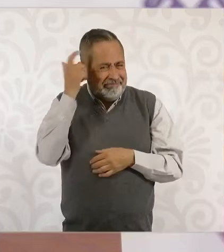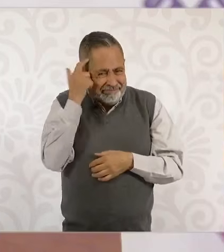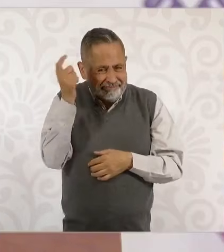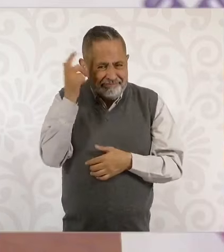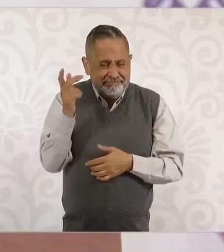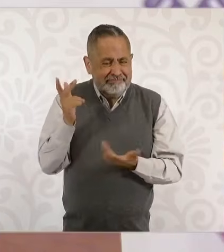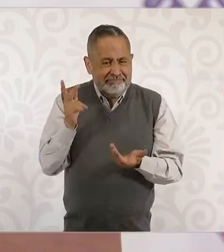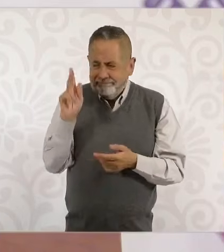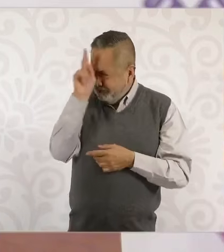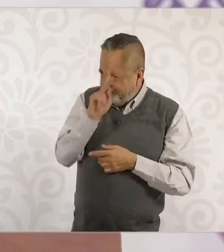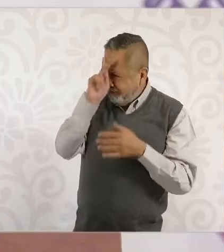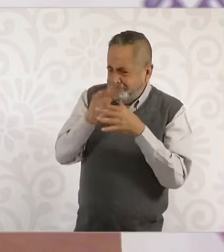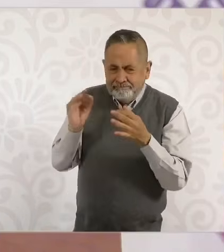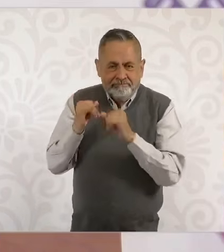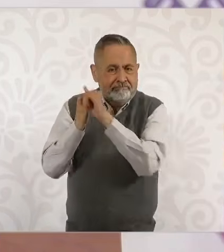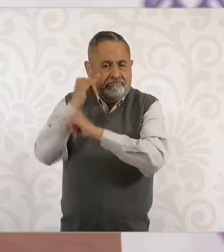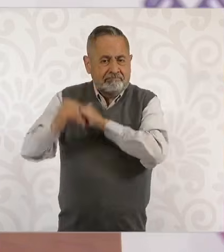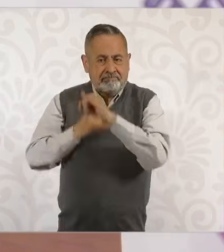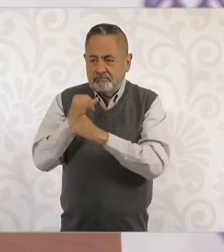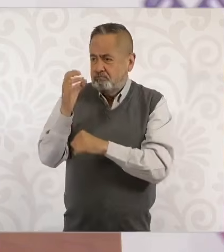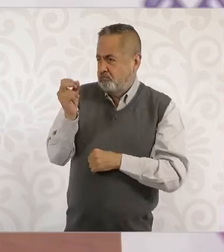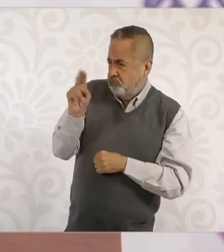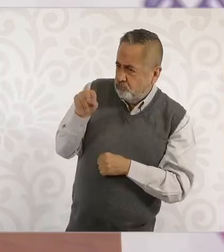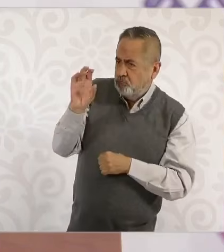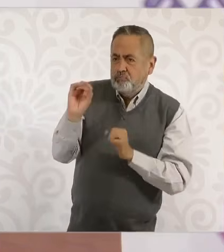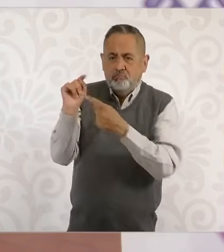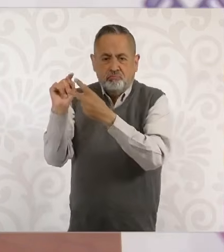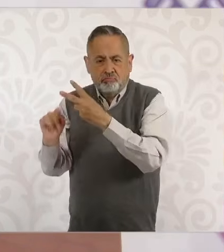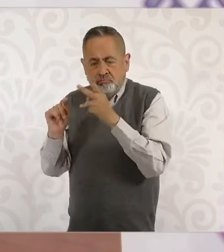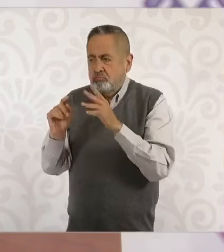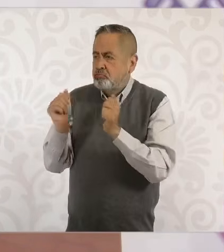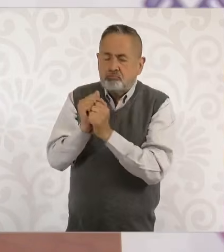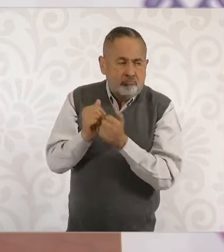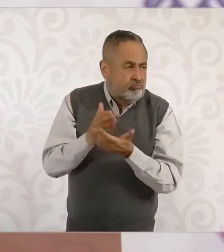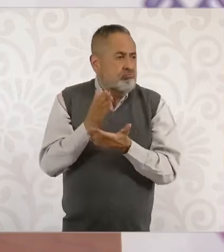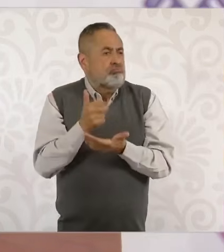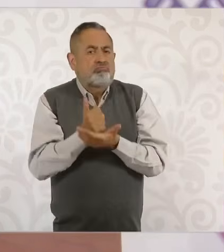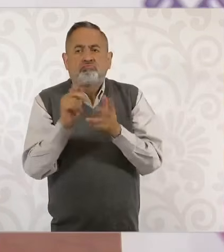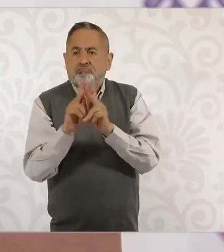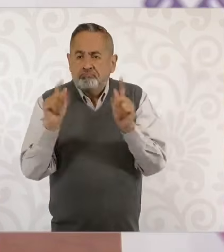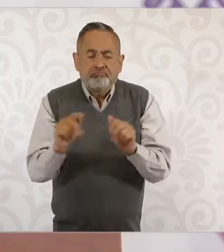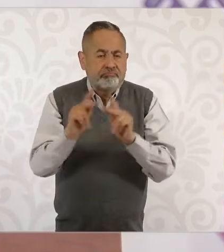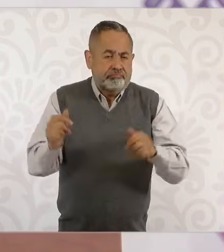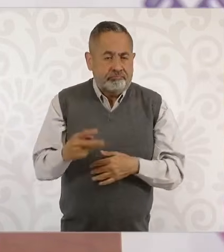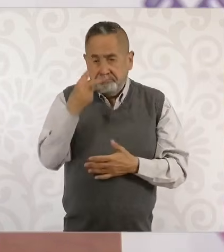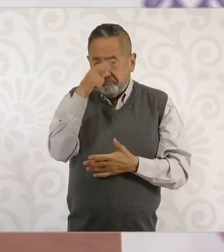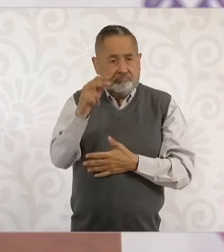las instancias internacionales para la solución de los conflictos. Y ahí México siempre va a